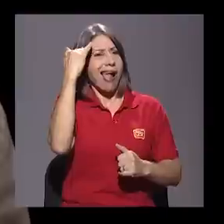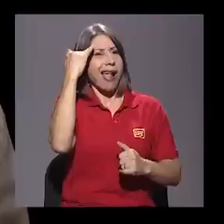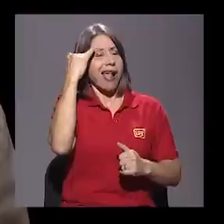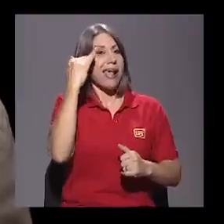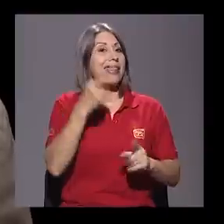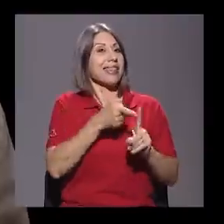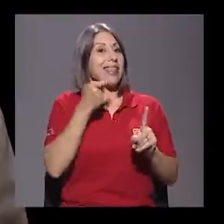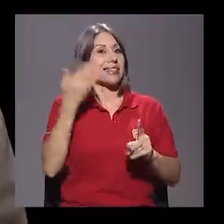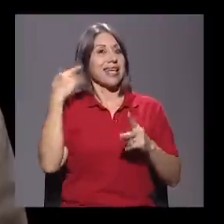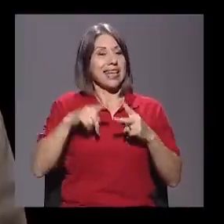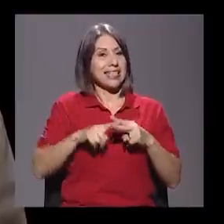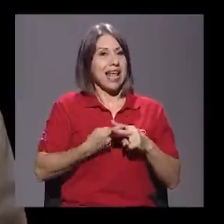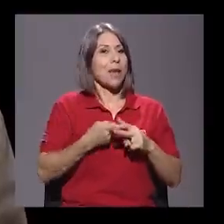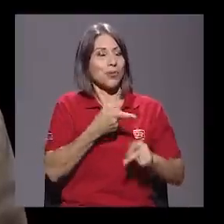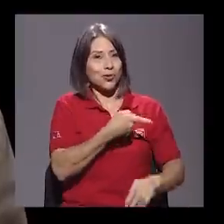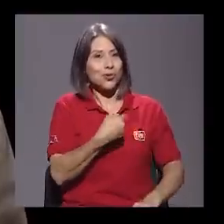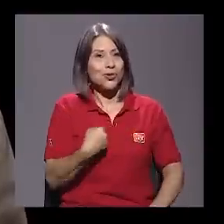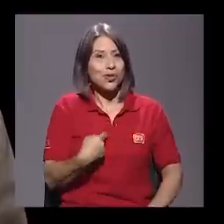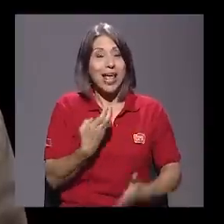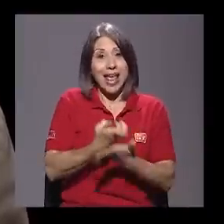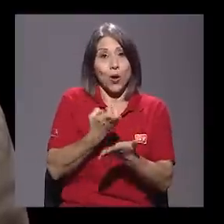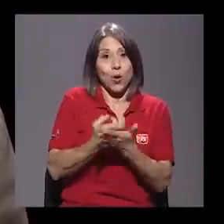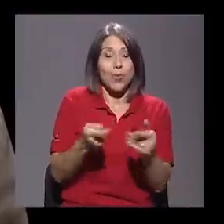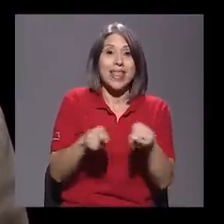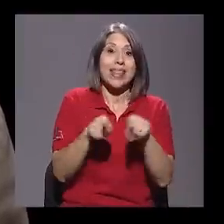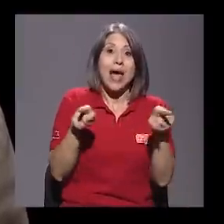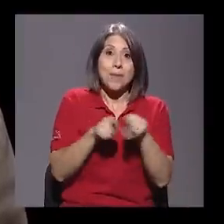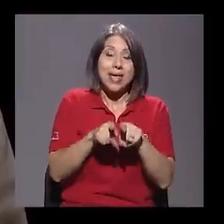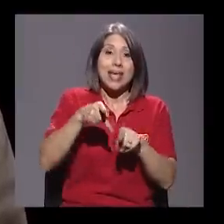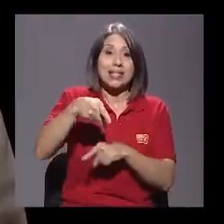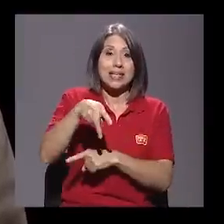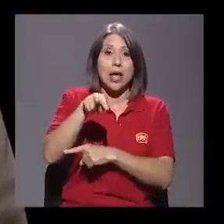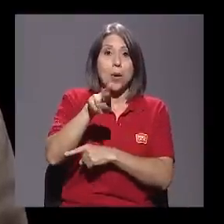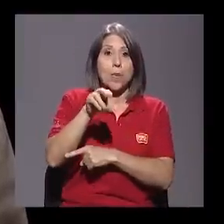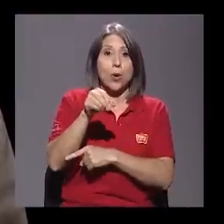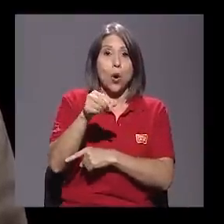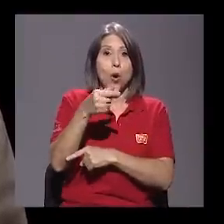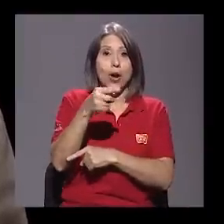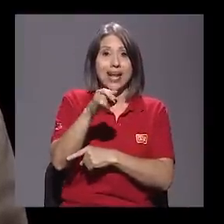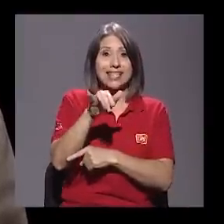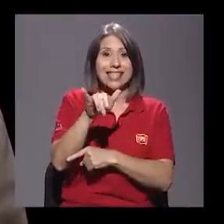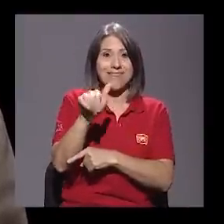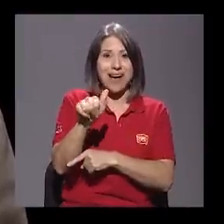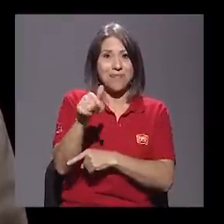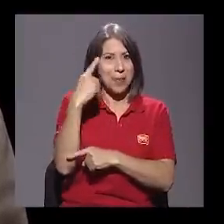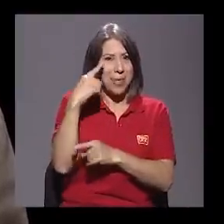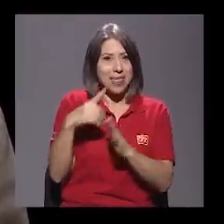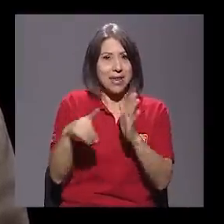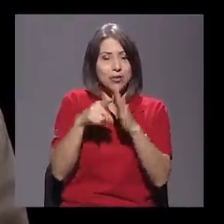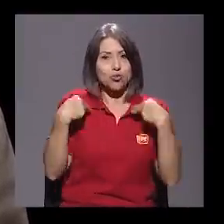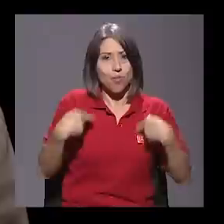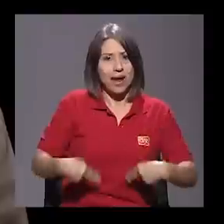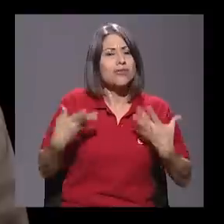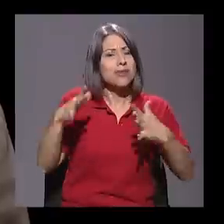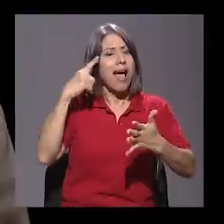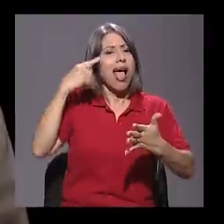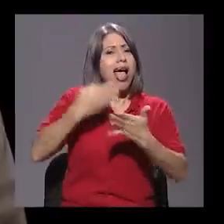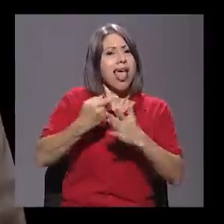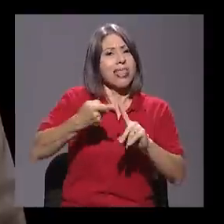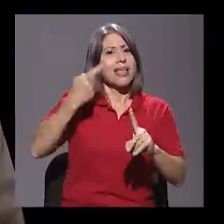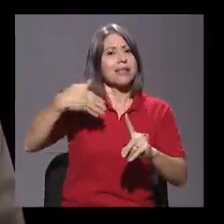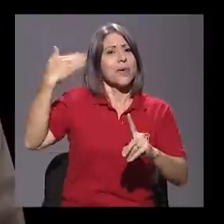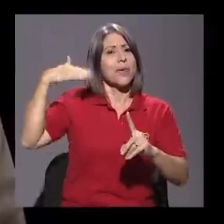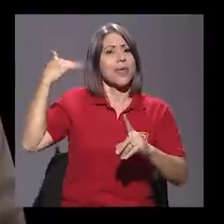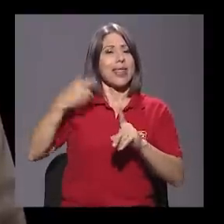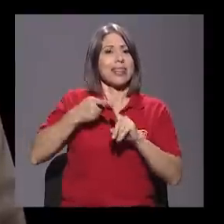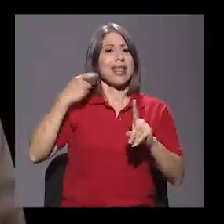machacando Sofía desde que iniciamos. La economía también es progresiva, y vea que los derechos humanos lo han demostrado desde cuando emergieron,